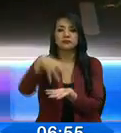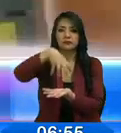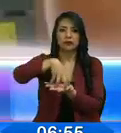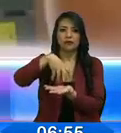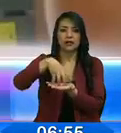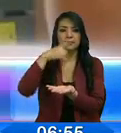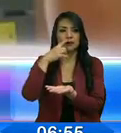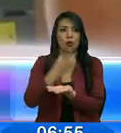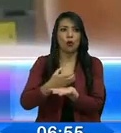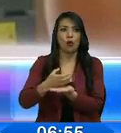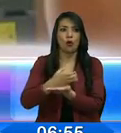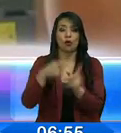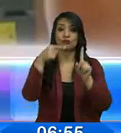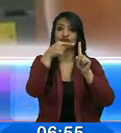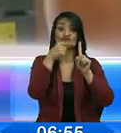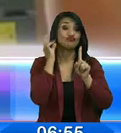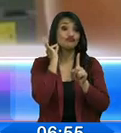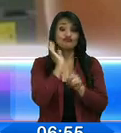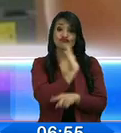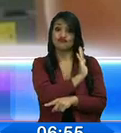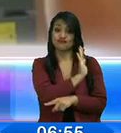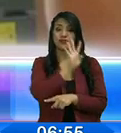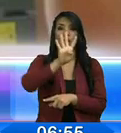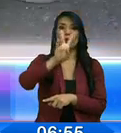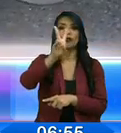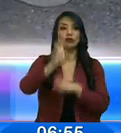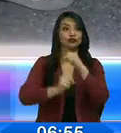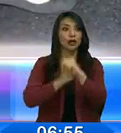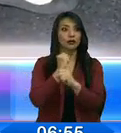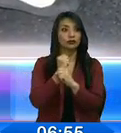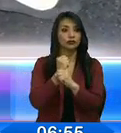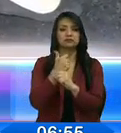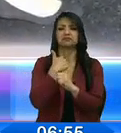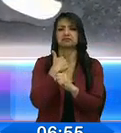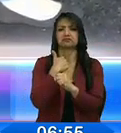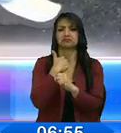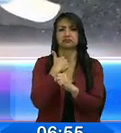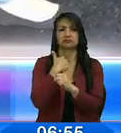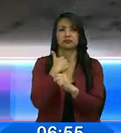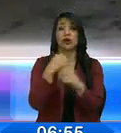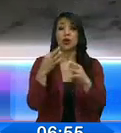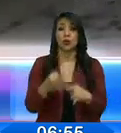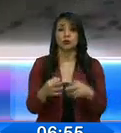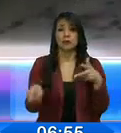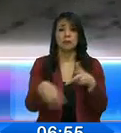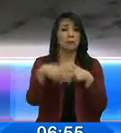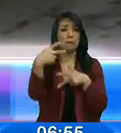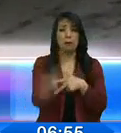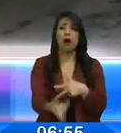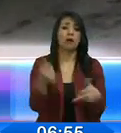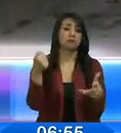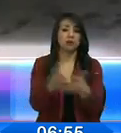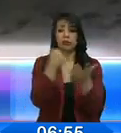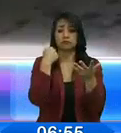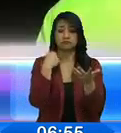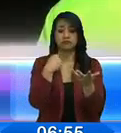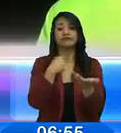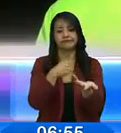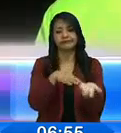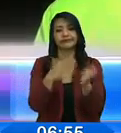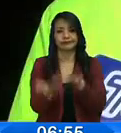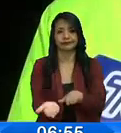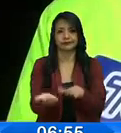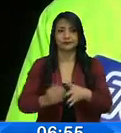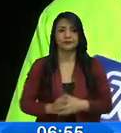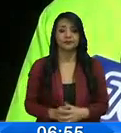Oro. Jacqueline Aponte, de 42 años de edad, falleció luego de ser embestida por este vehículo. La magnitud,